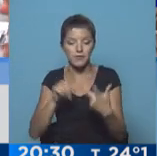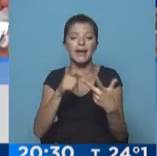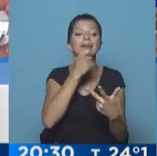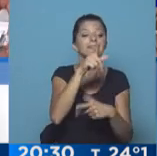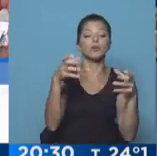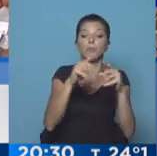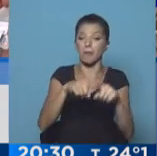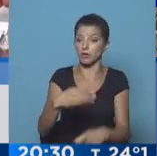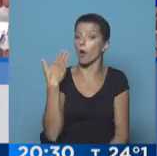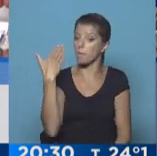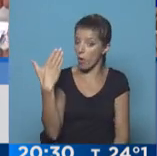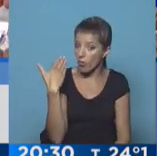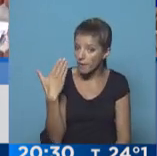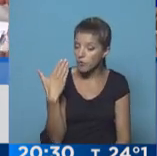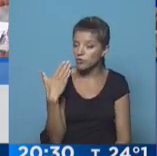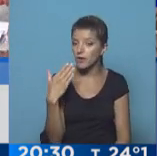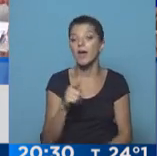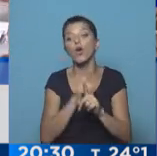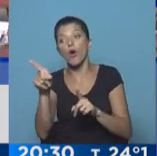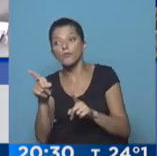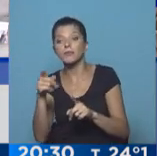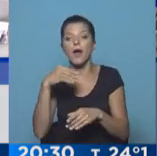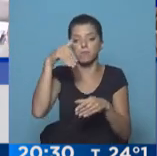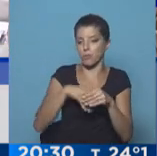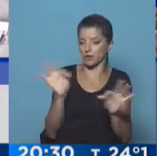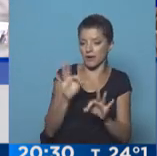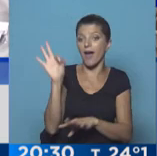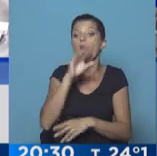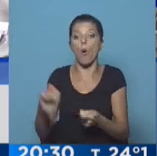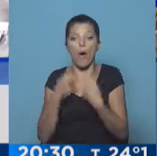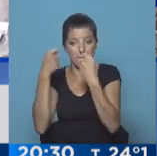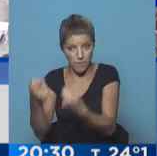Podemos vota en contra o se abstiene, de ninguna manera